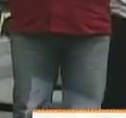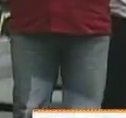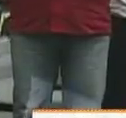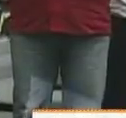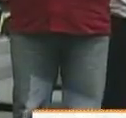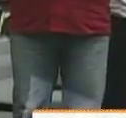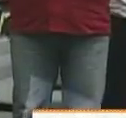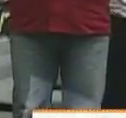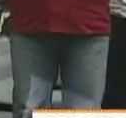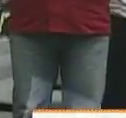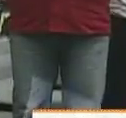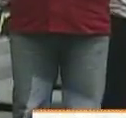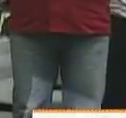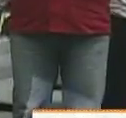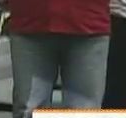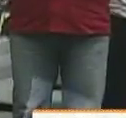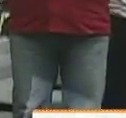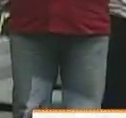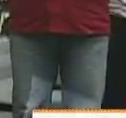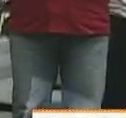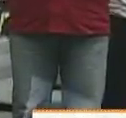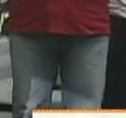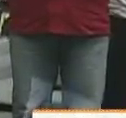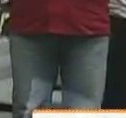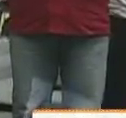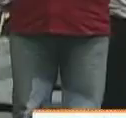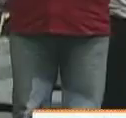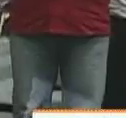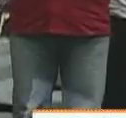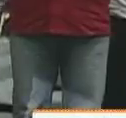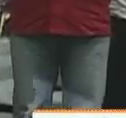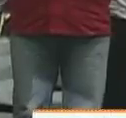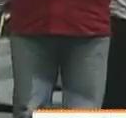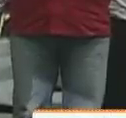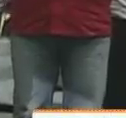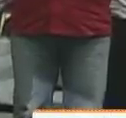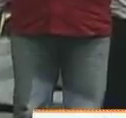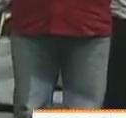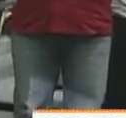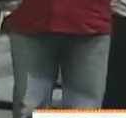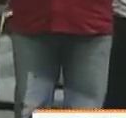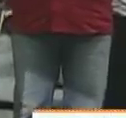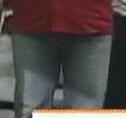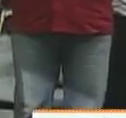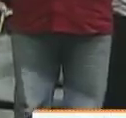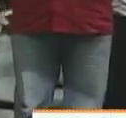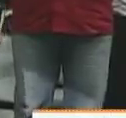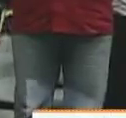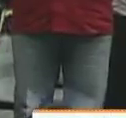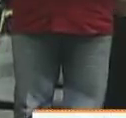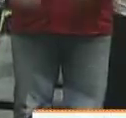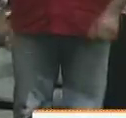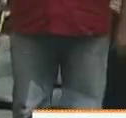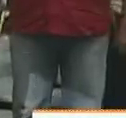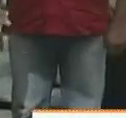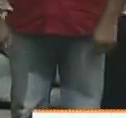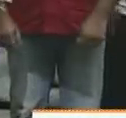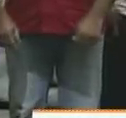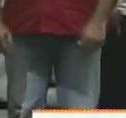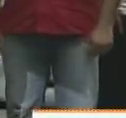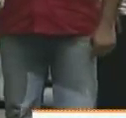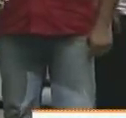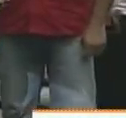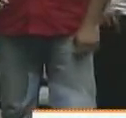el tiempo, a destruir la Asamblea. Ahí está el ejemplo. Tuvieron mayoría en la Asamblea. Ajá,